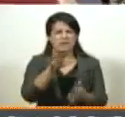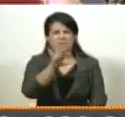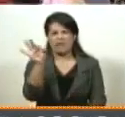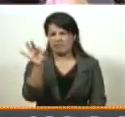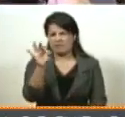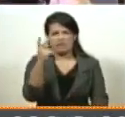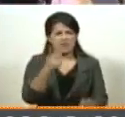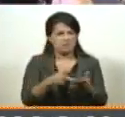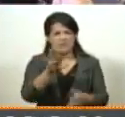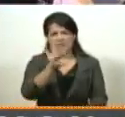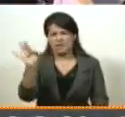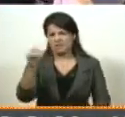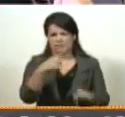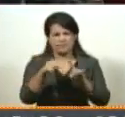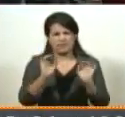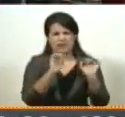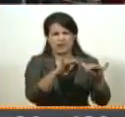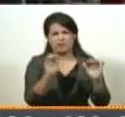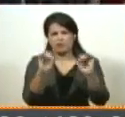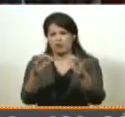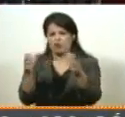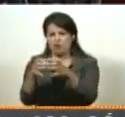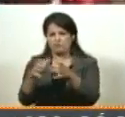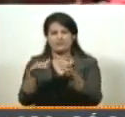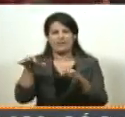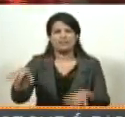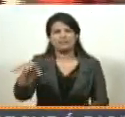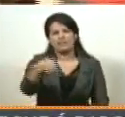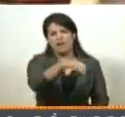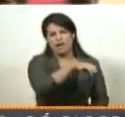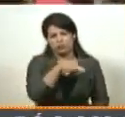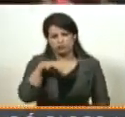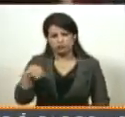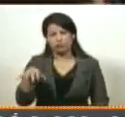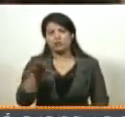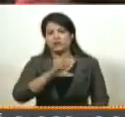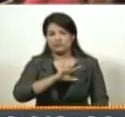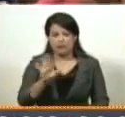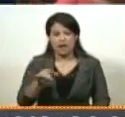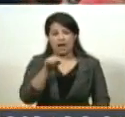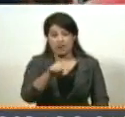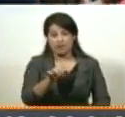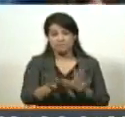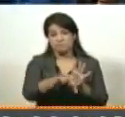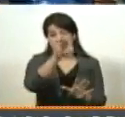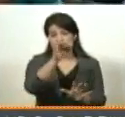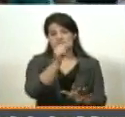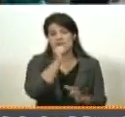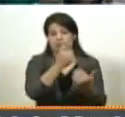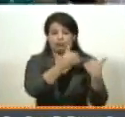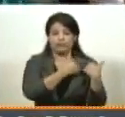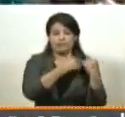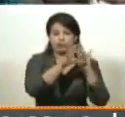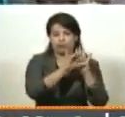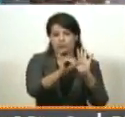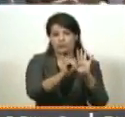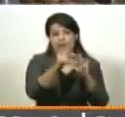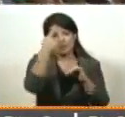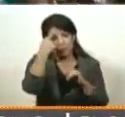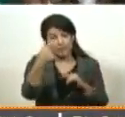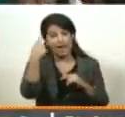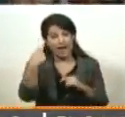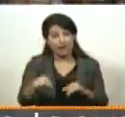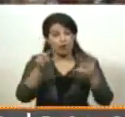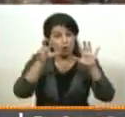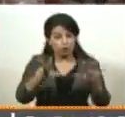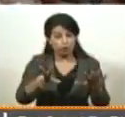3.500 asambleas que se hicieron en las regiones donde se escogen constituyentes, que son 8, recordemos, que